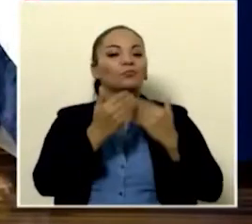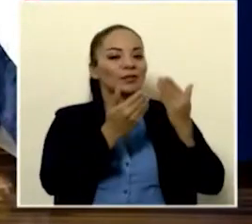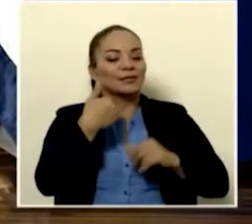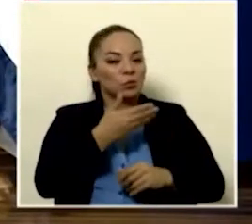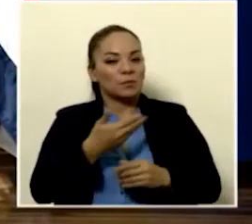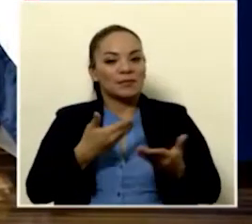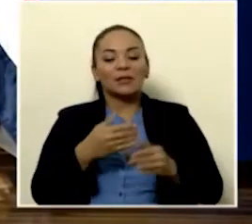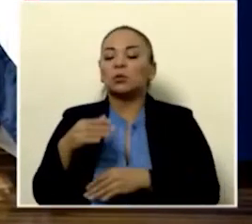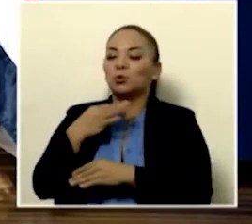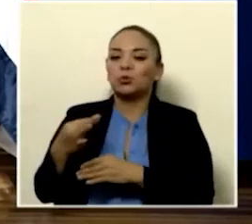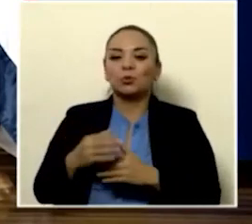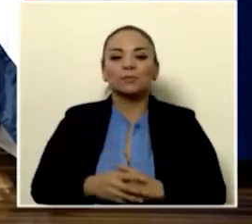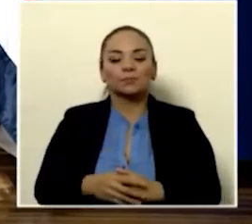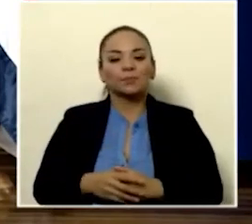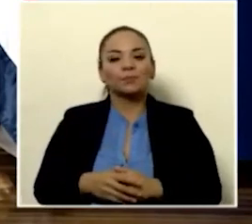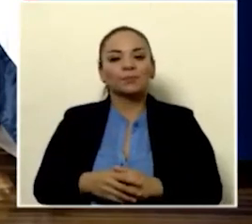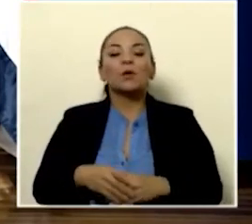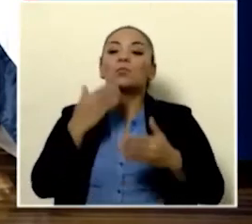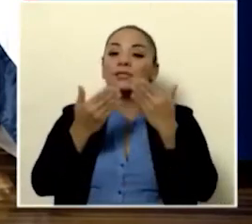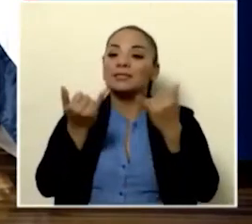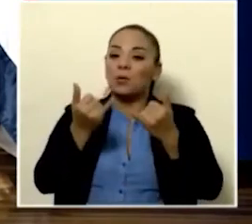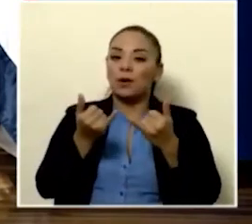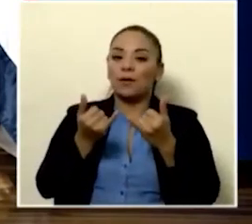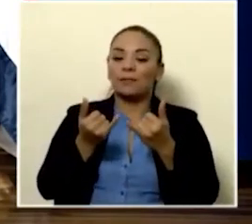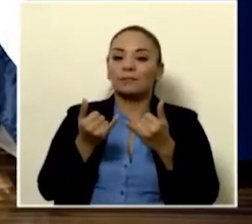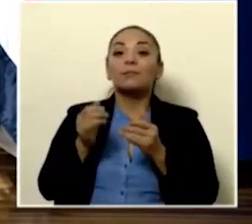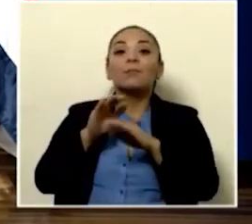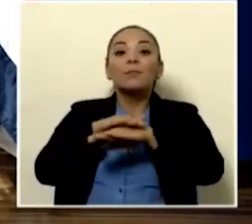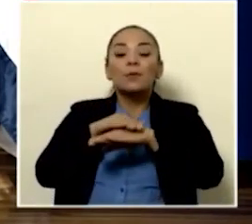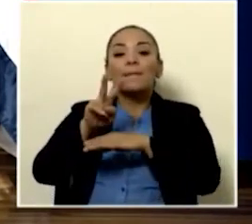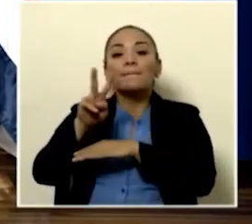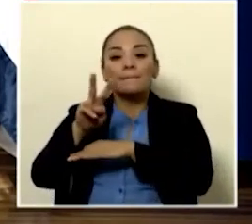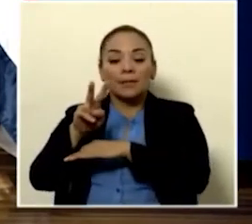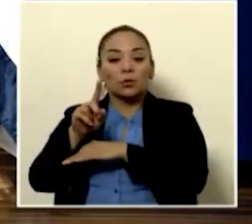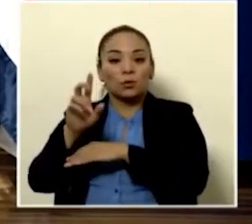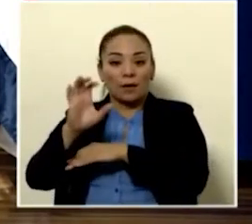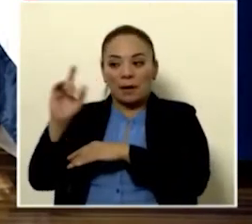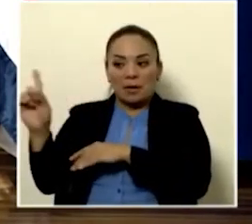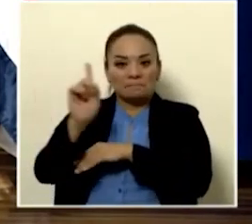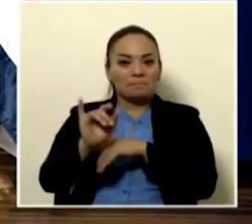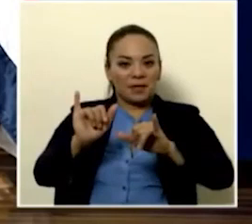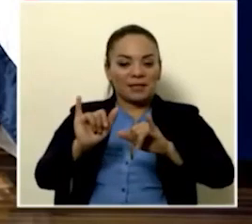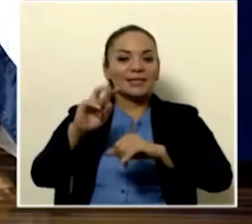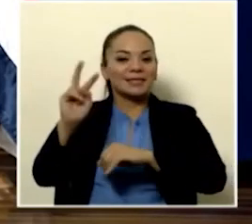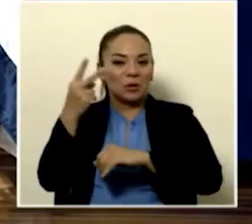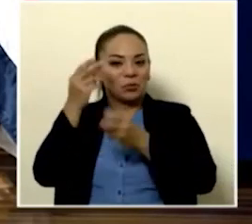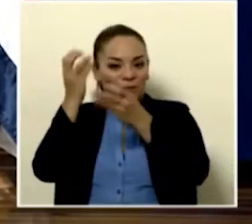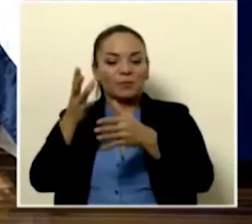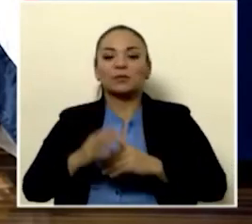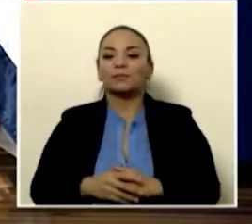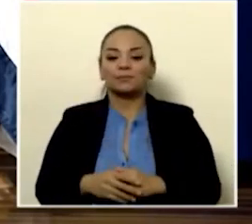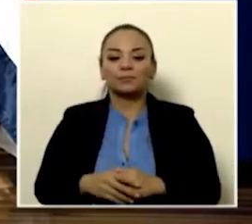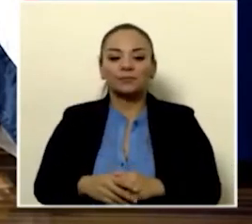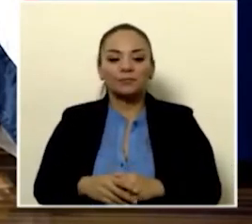presidente. Mucho gusto. Muchas gracias. Le voy a pedir a don Víctor si se me queda por acá para el segundo anuncio, por favor, para que no vuelva. Vamos